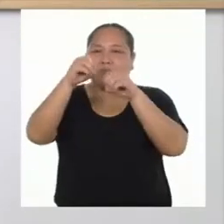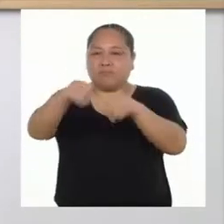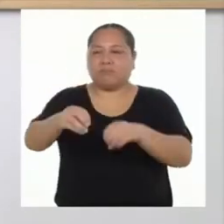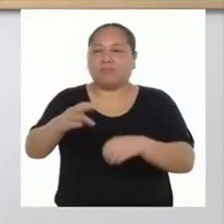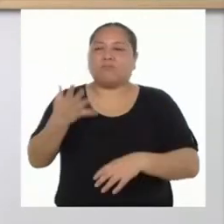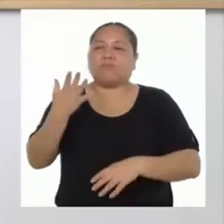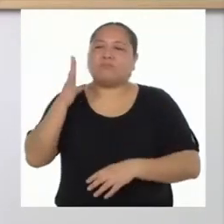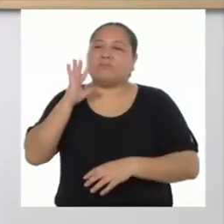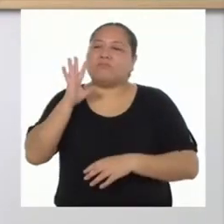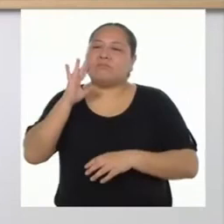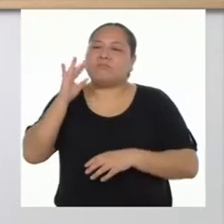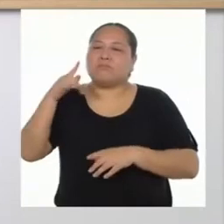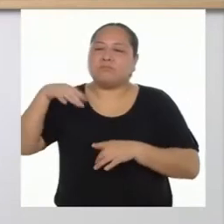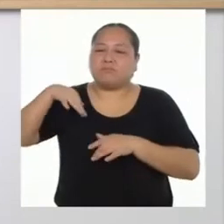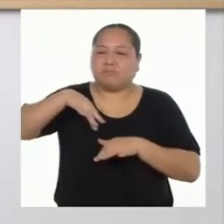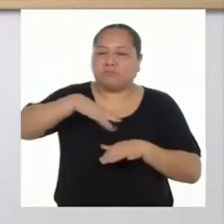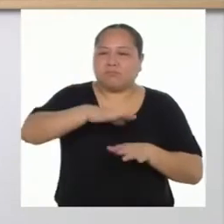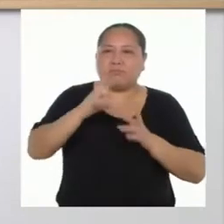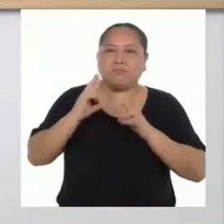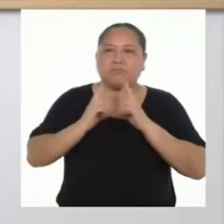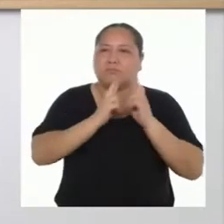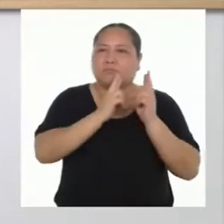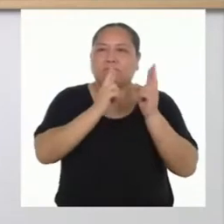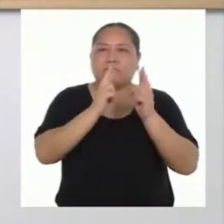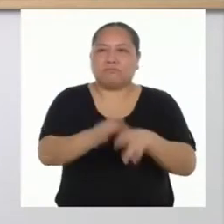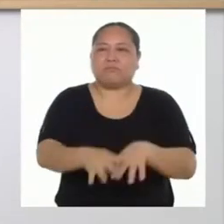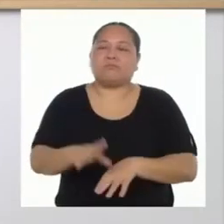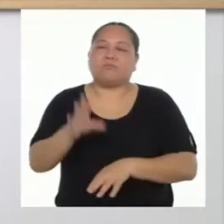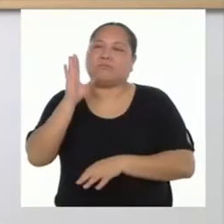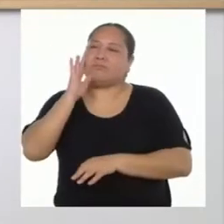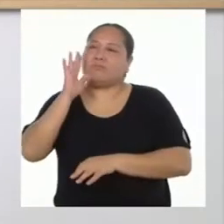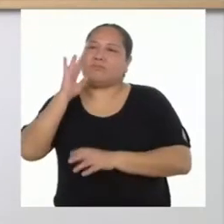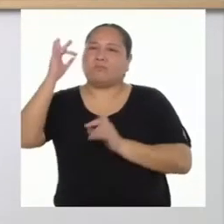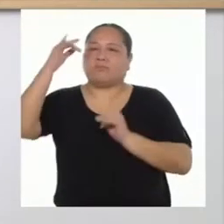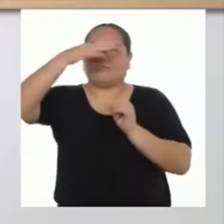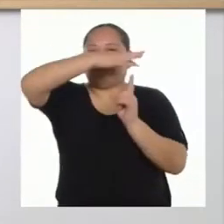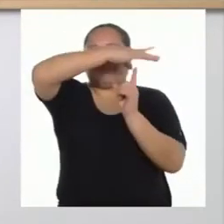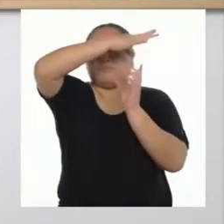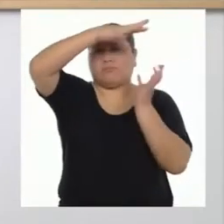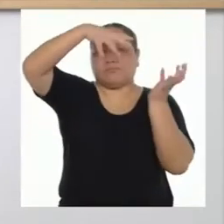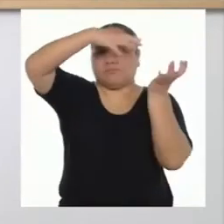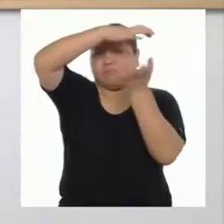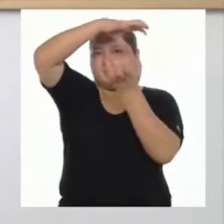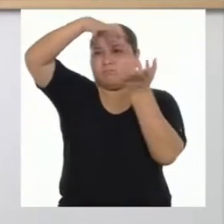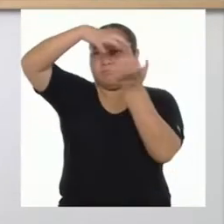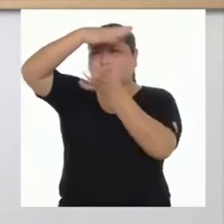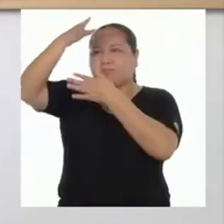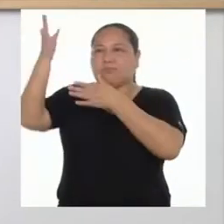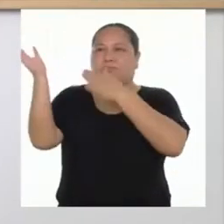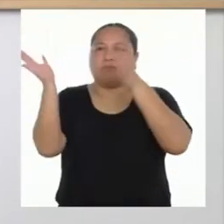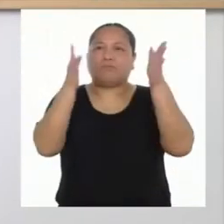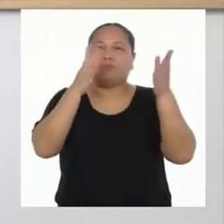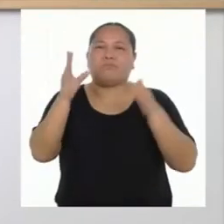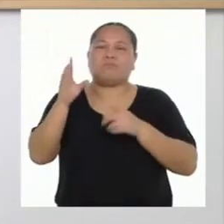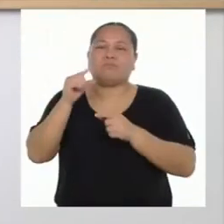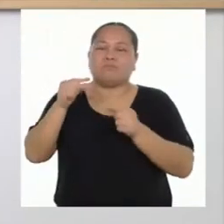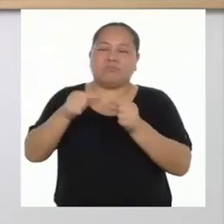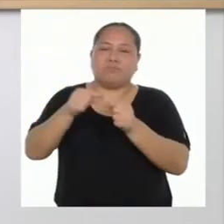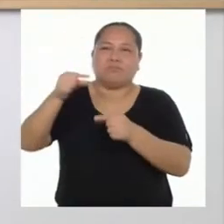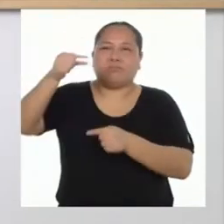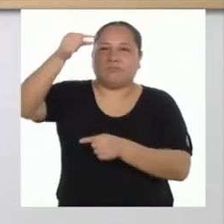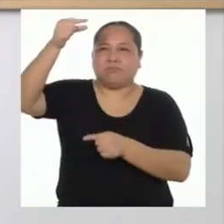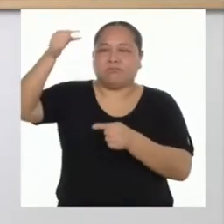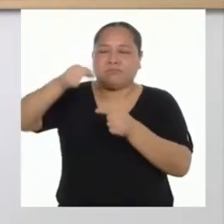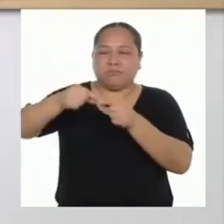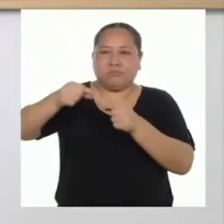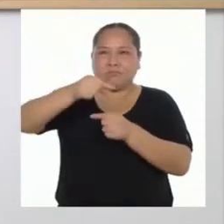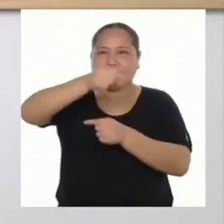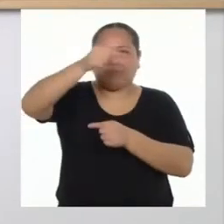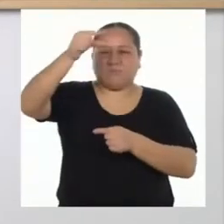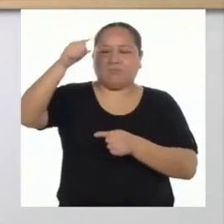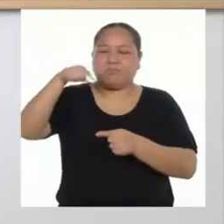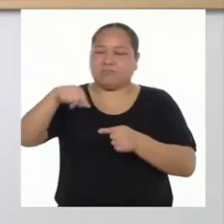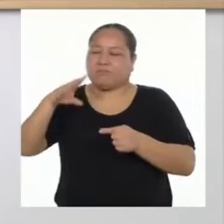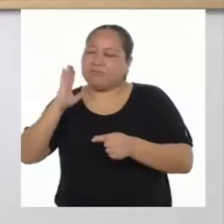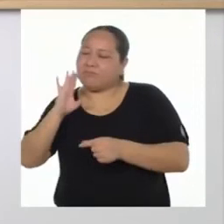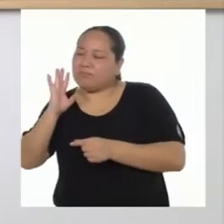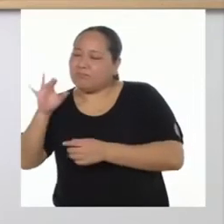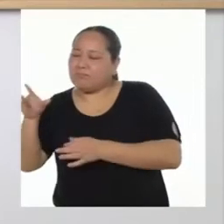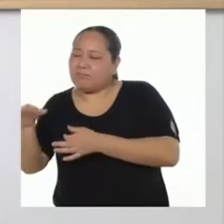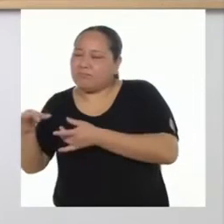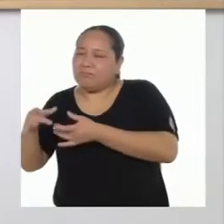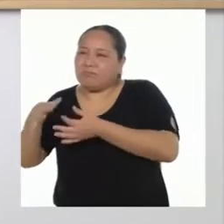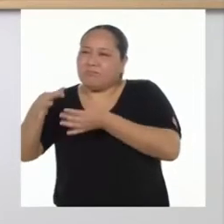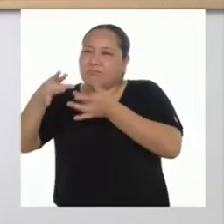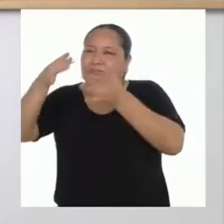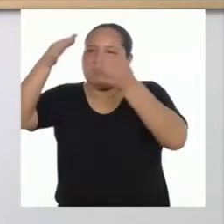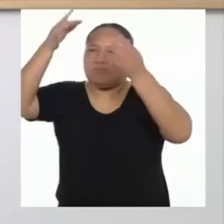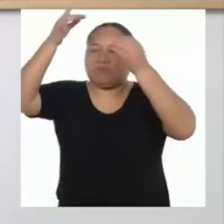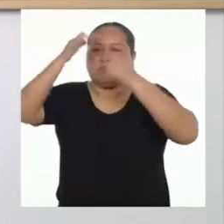de los desechos que arrastran los ríos. Contaminación del aire, causada por los gases contaminantes que se desprenden de los desechos